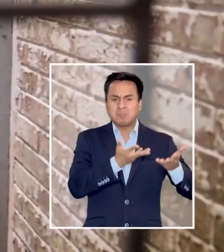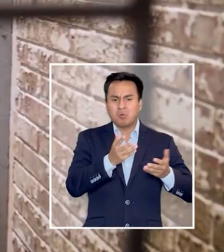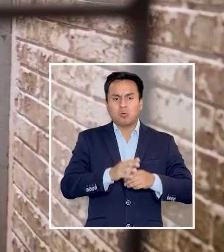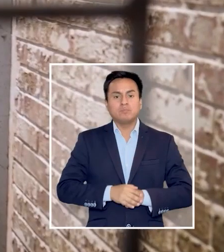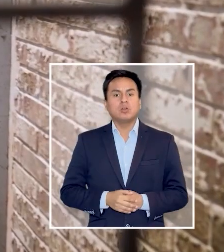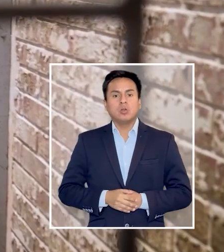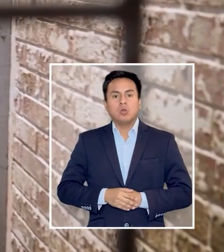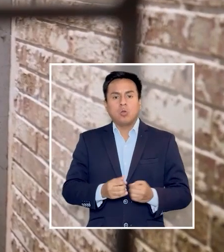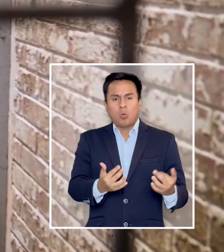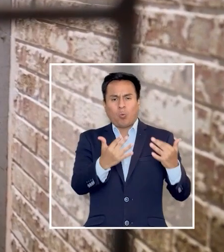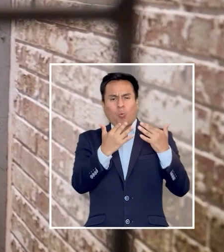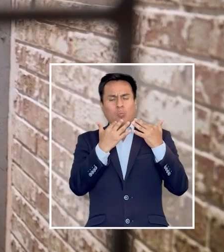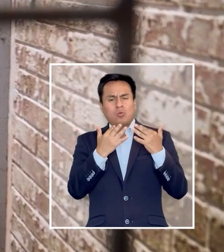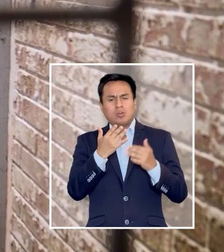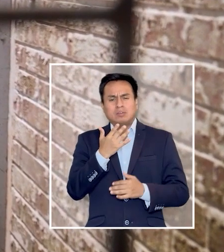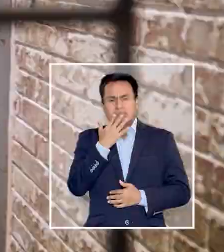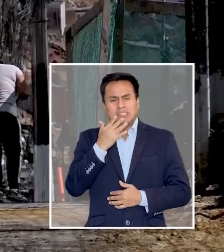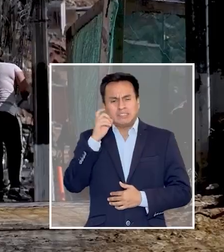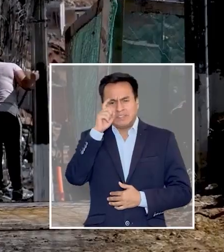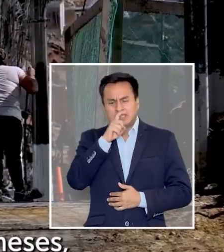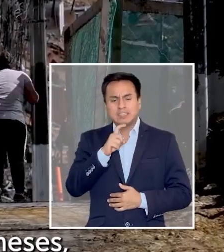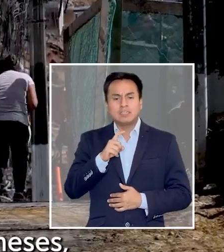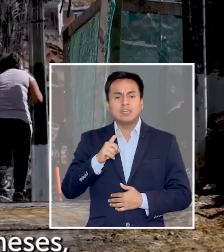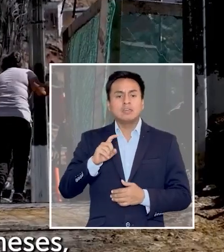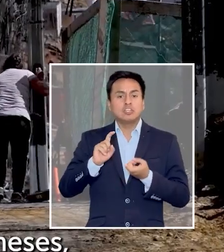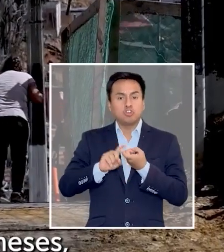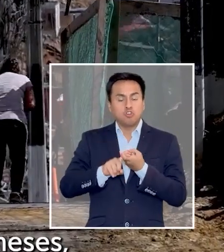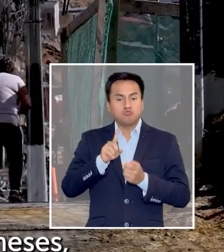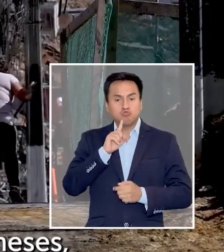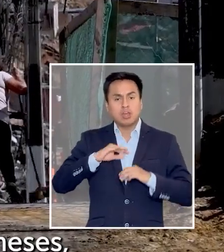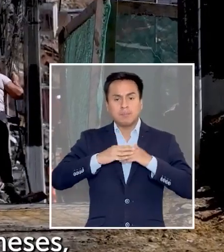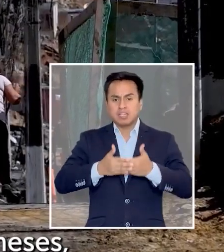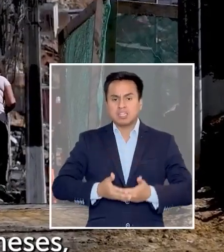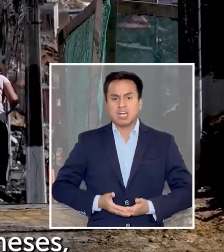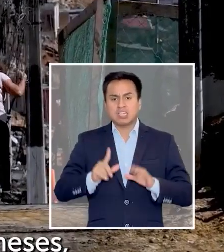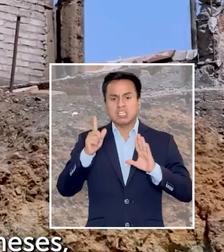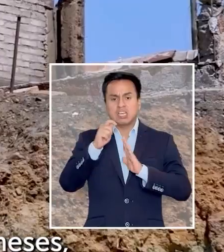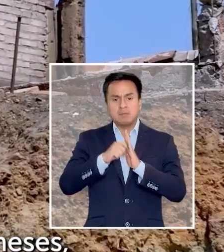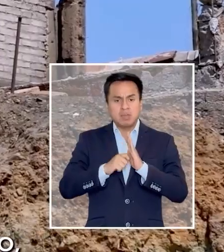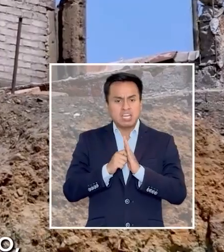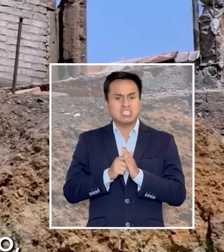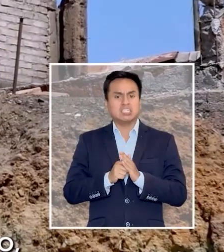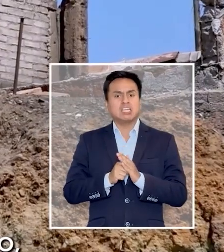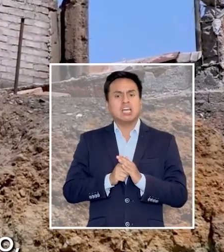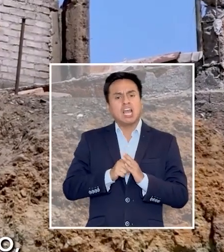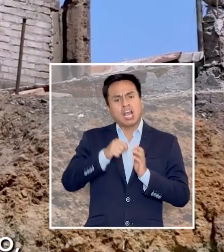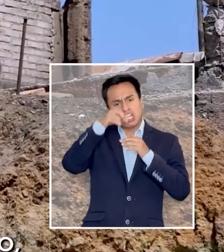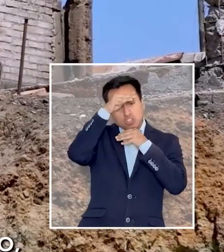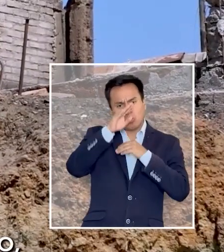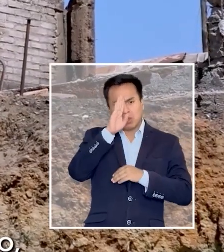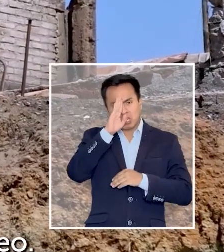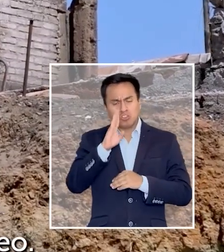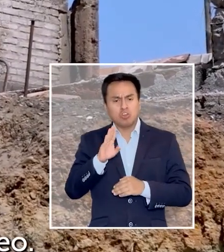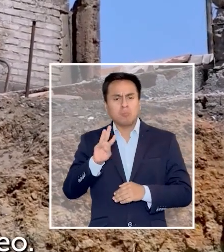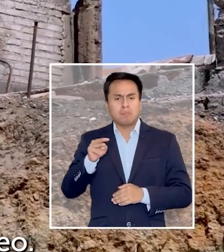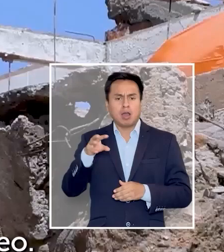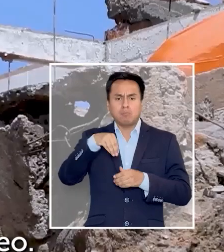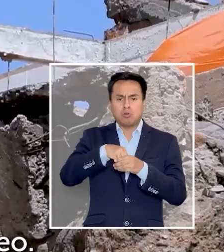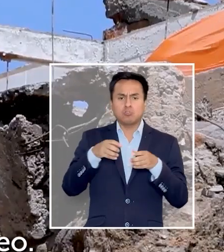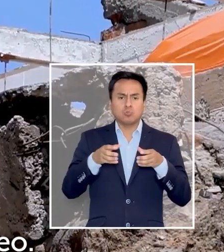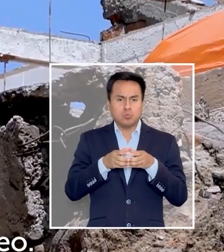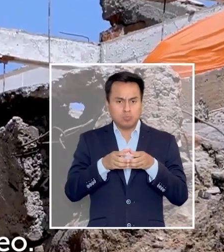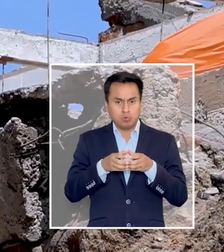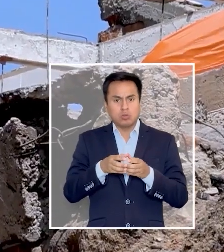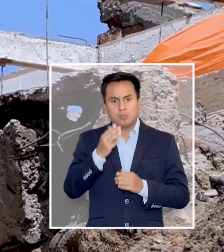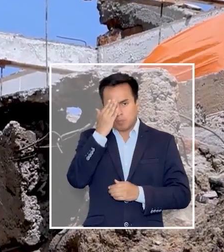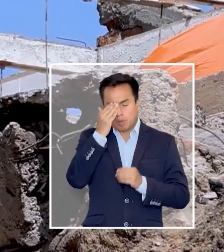quemó la casa. El humo era irrespirable acá. Tengo a mi señora embarazada de 7 meses, tenemos un gatito, tenemos un perrito, mi vieja que también es